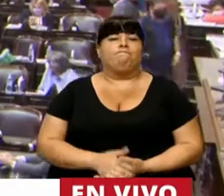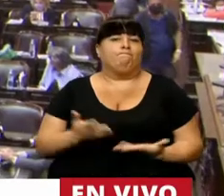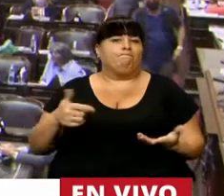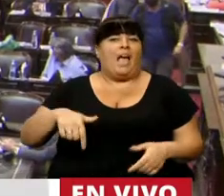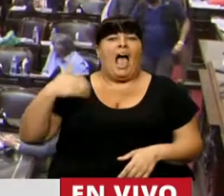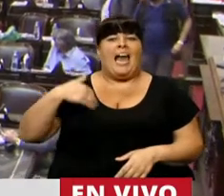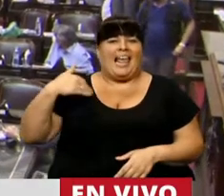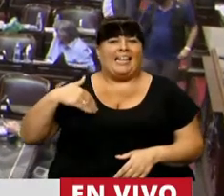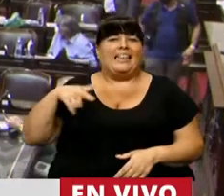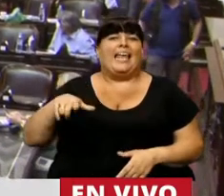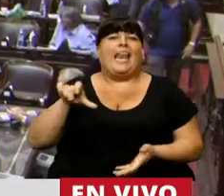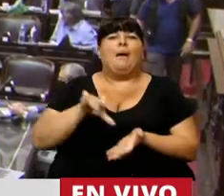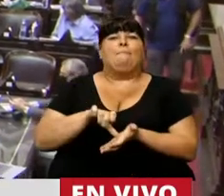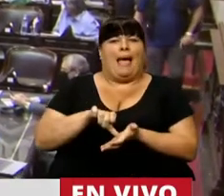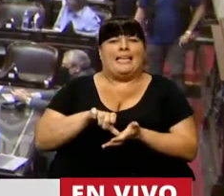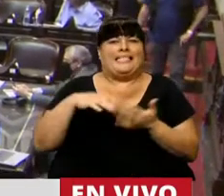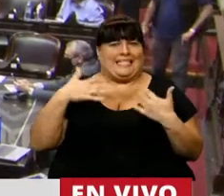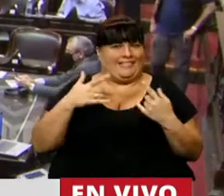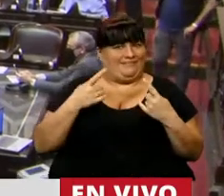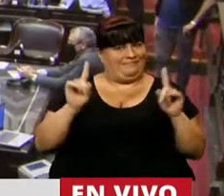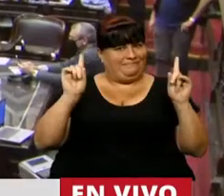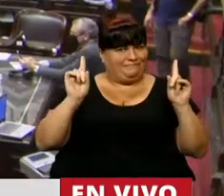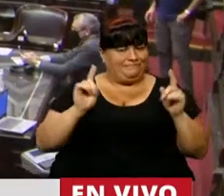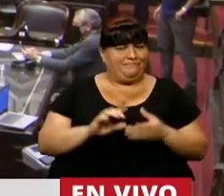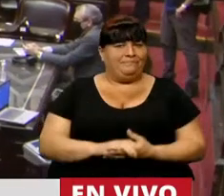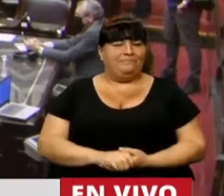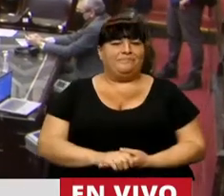Evidentemente, la Argentina es un país bastante particular.